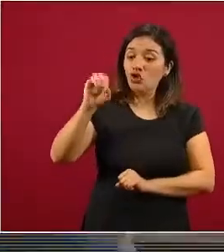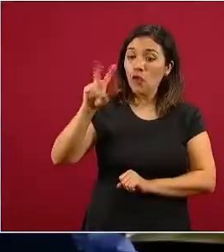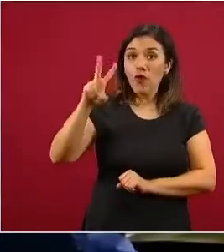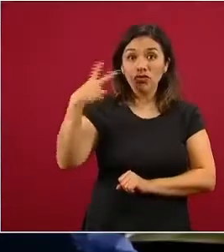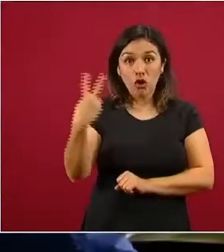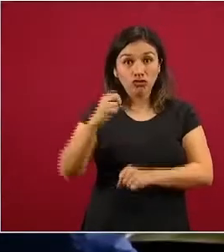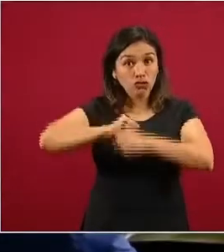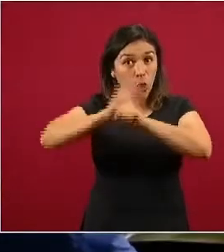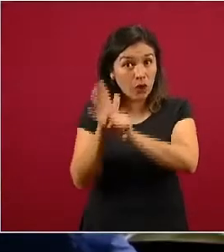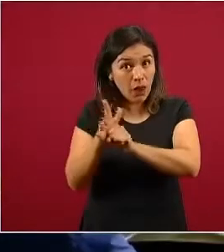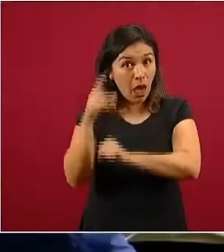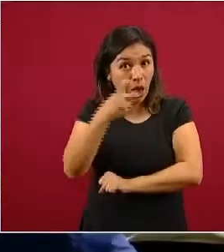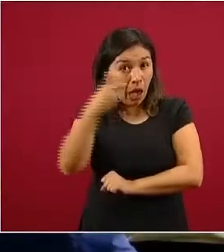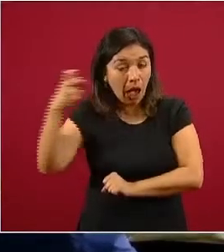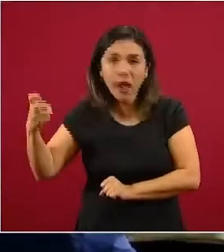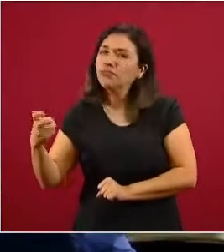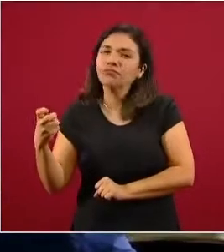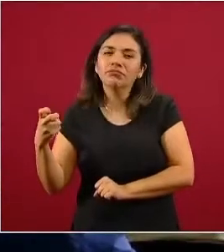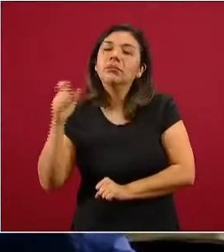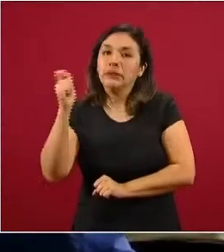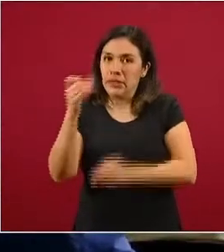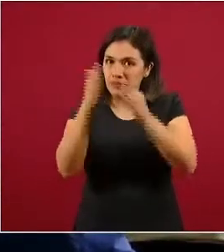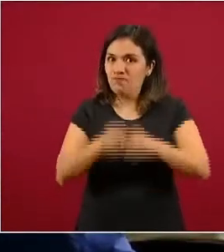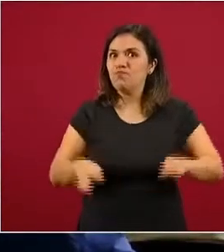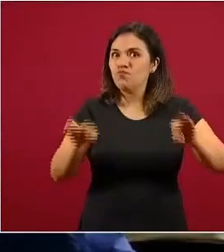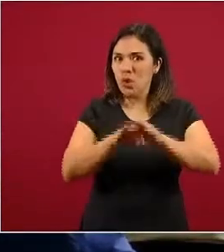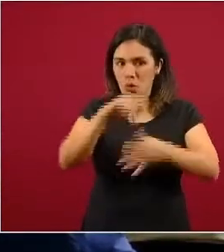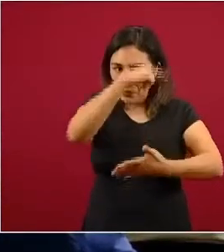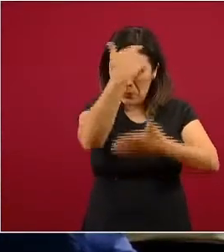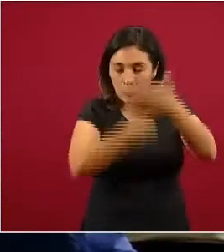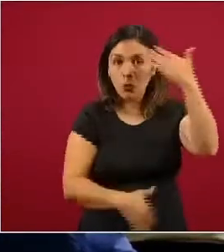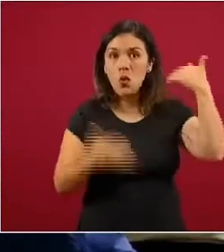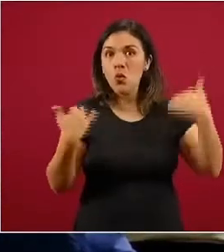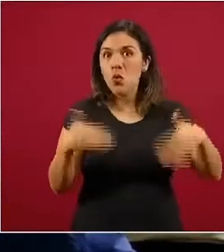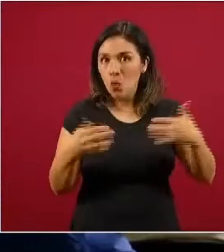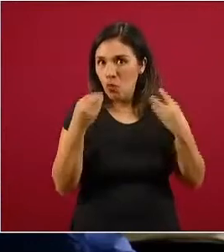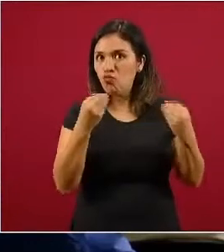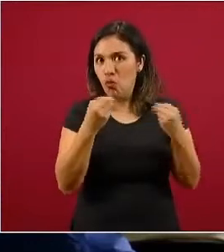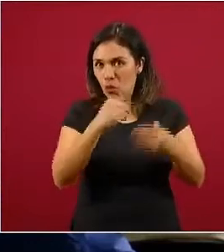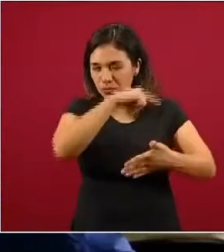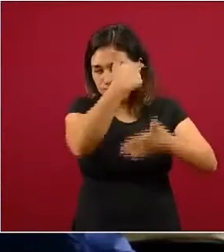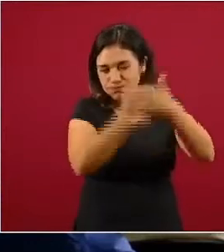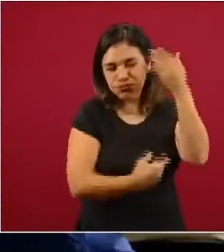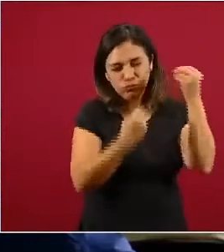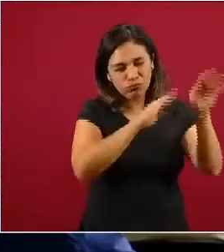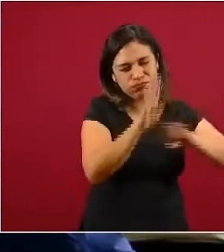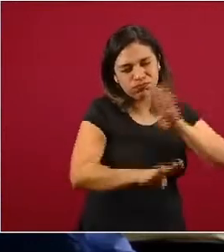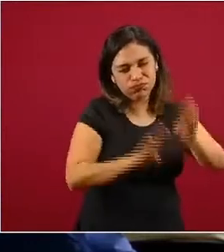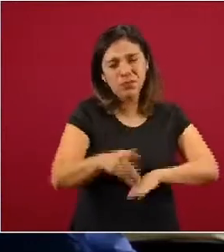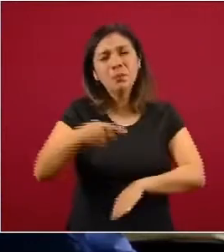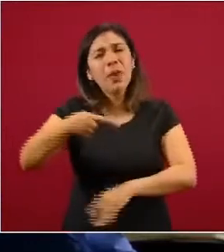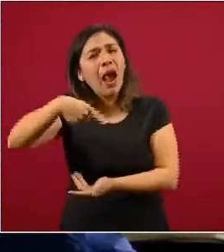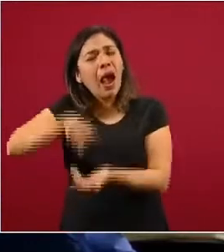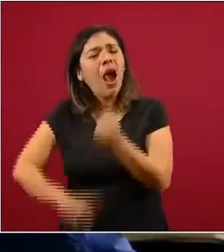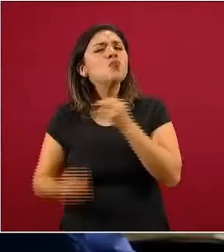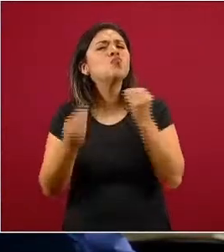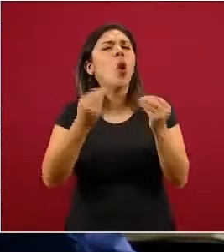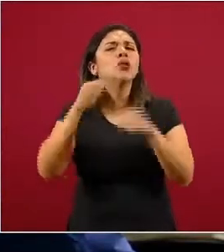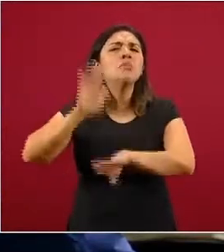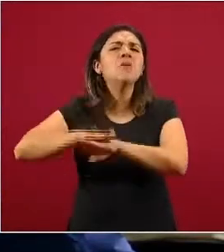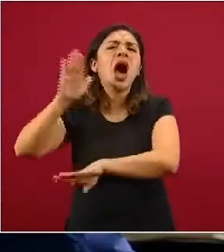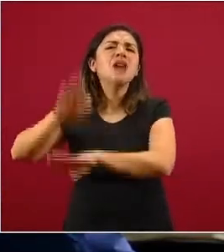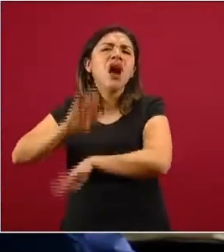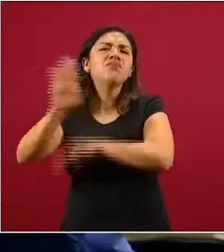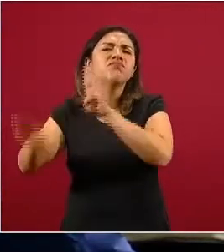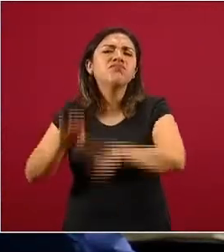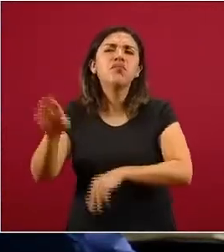cuál sería el esperado para cada semana epidemiológica, lo que estaremos esperando para el 2020. Y el exceso de